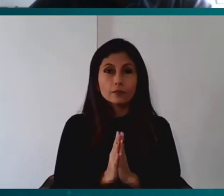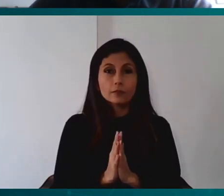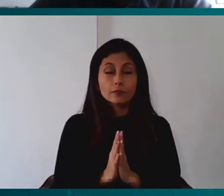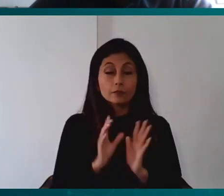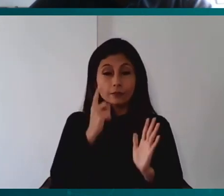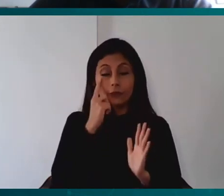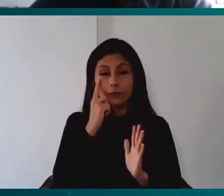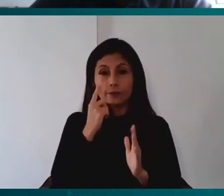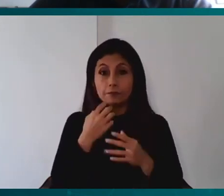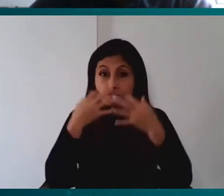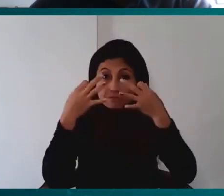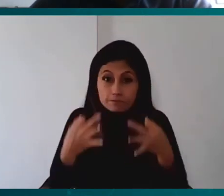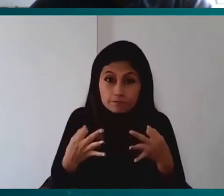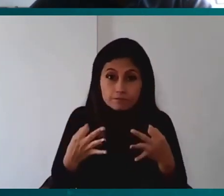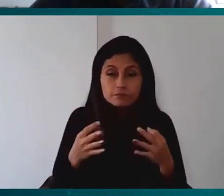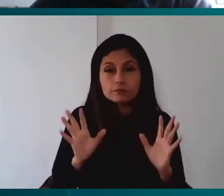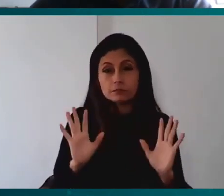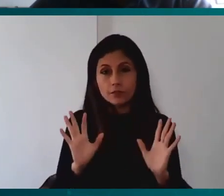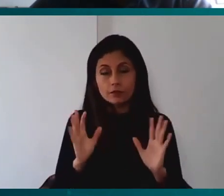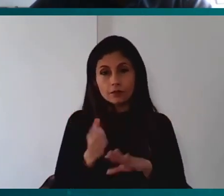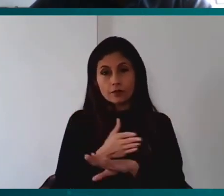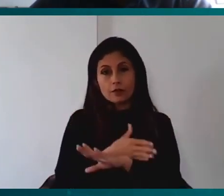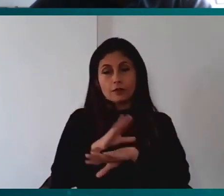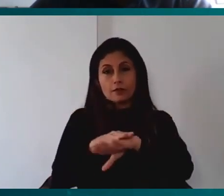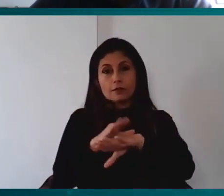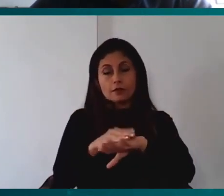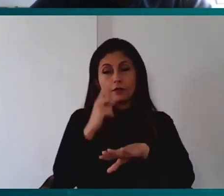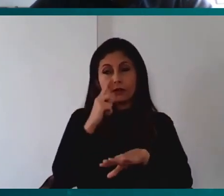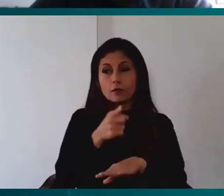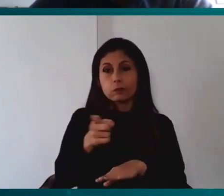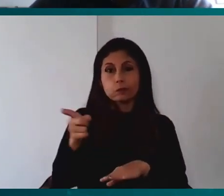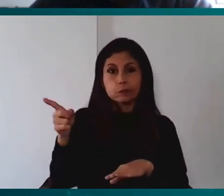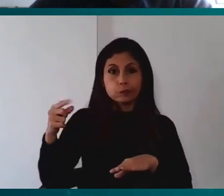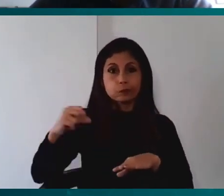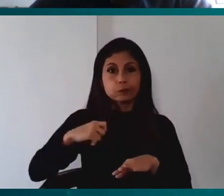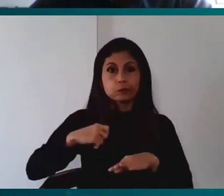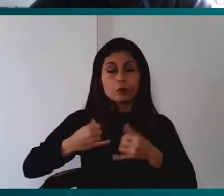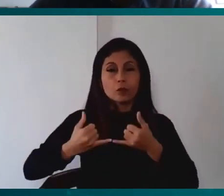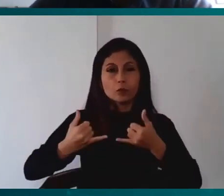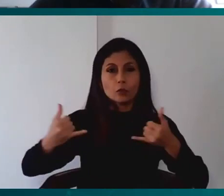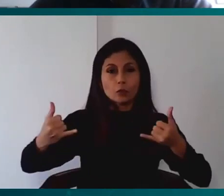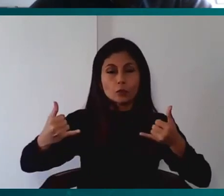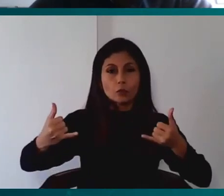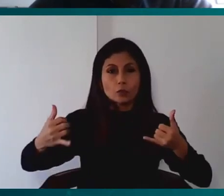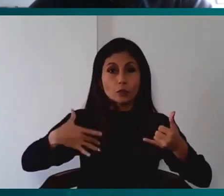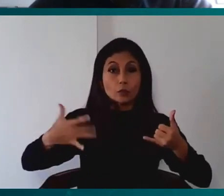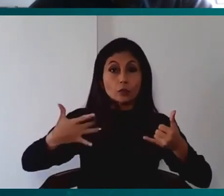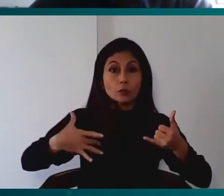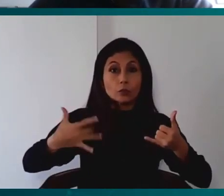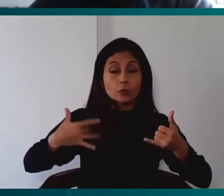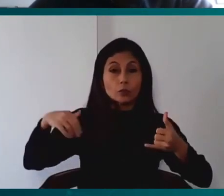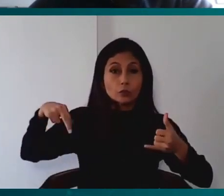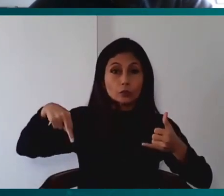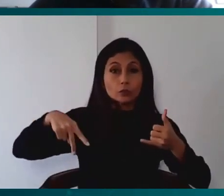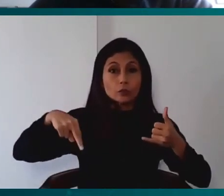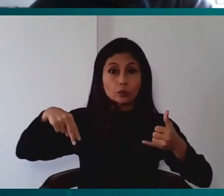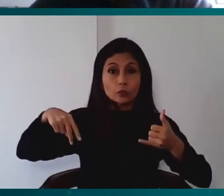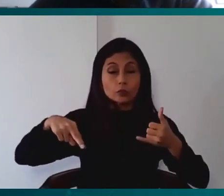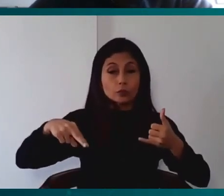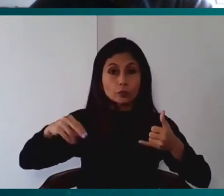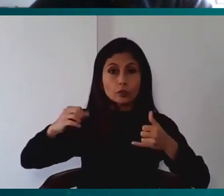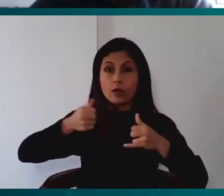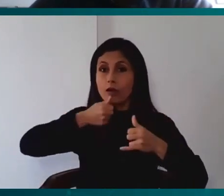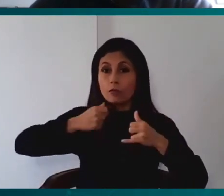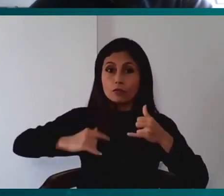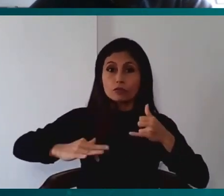preliminar, digamos, ahorita no cuentan con un sistema de sensores implementados aún, pero realizan mediciones en